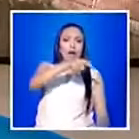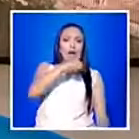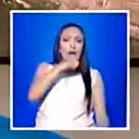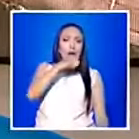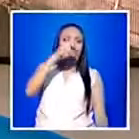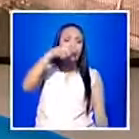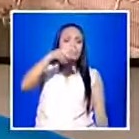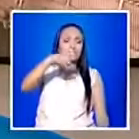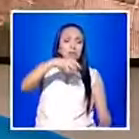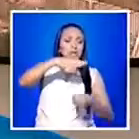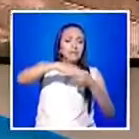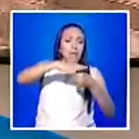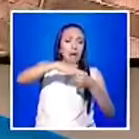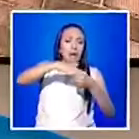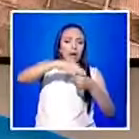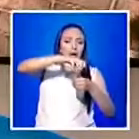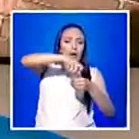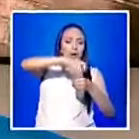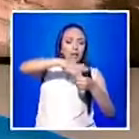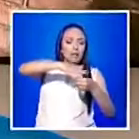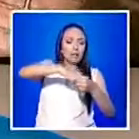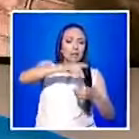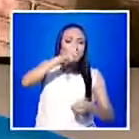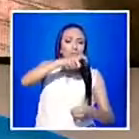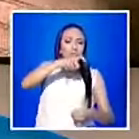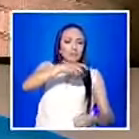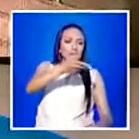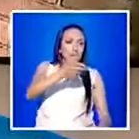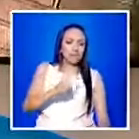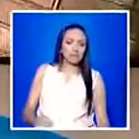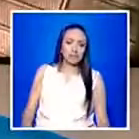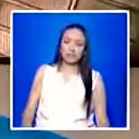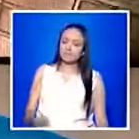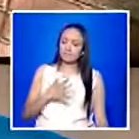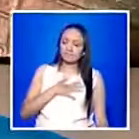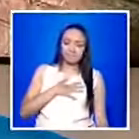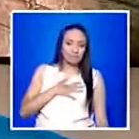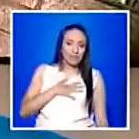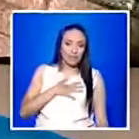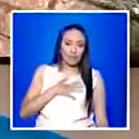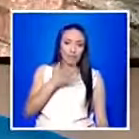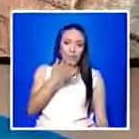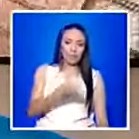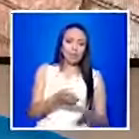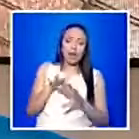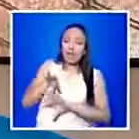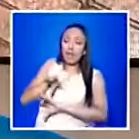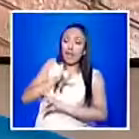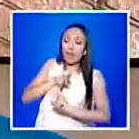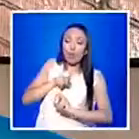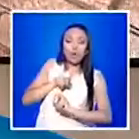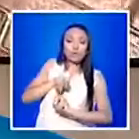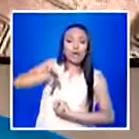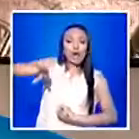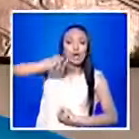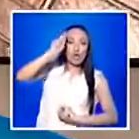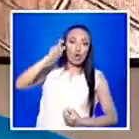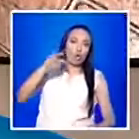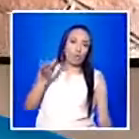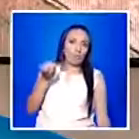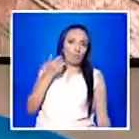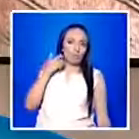acaba de informar lo que ocurrió hace pocos minutos. Miren ustedes, lamentablemente el nivel de la delincuencia en la capital ni siquiera